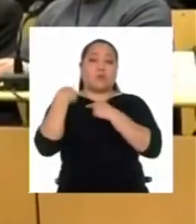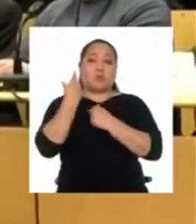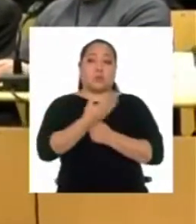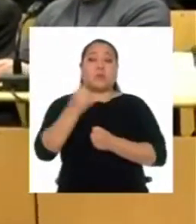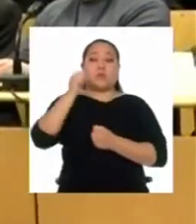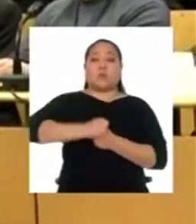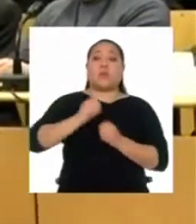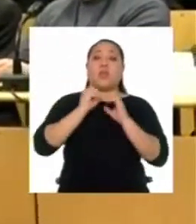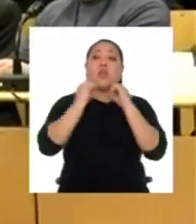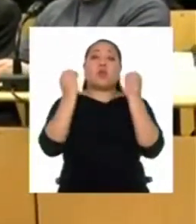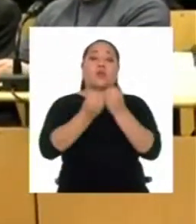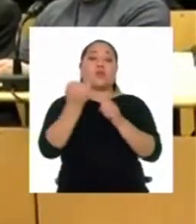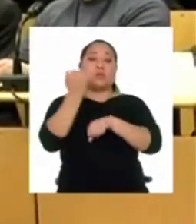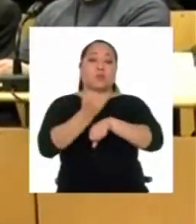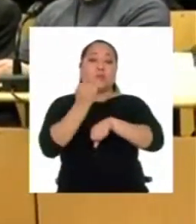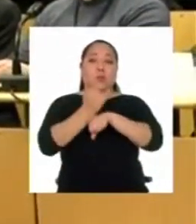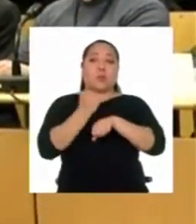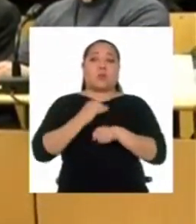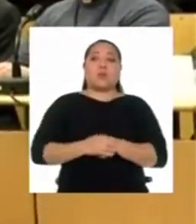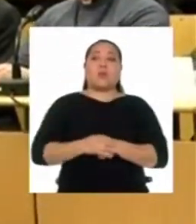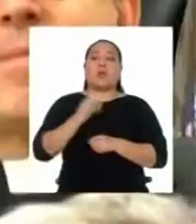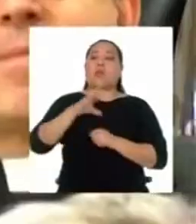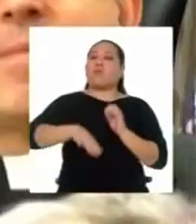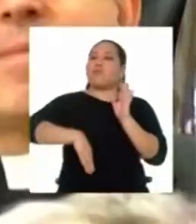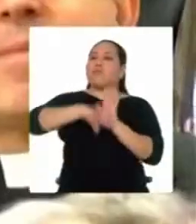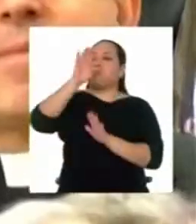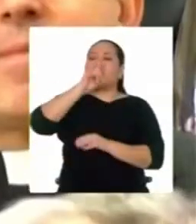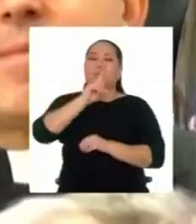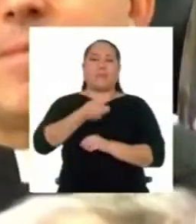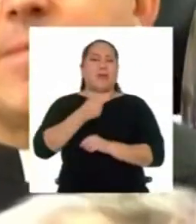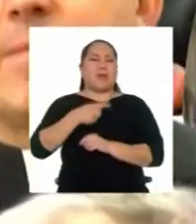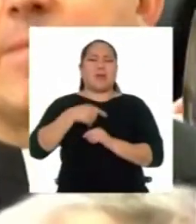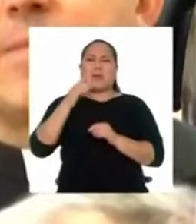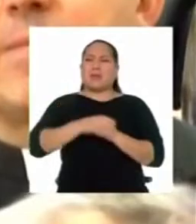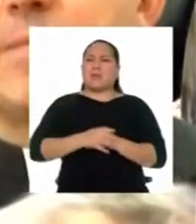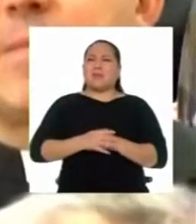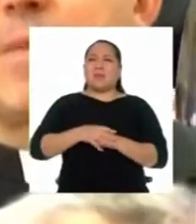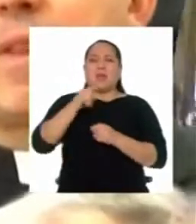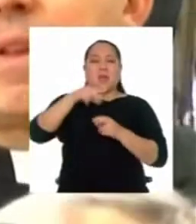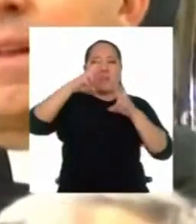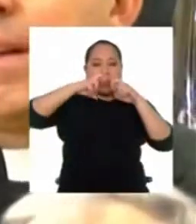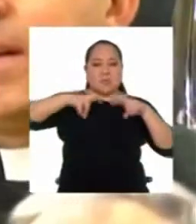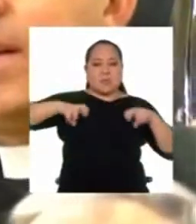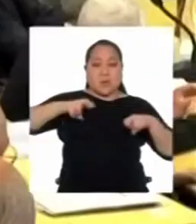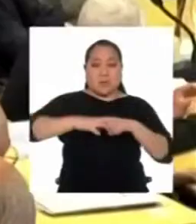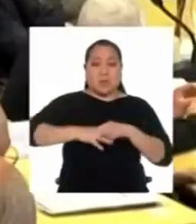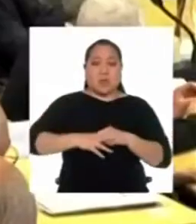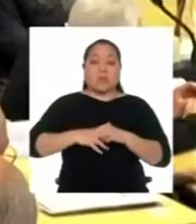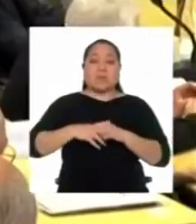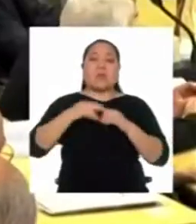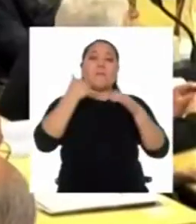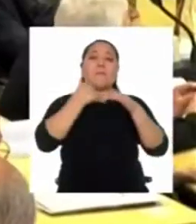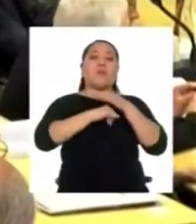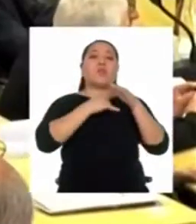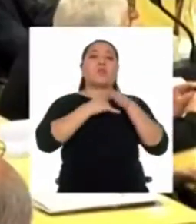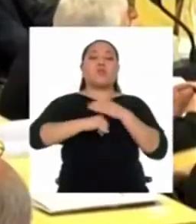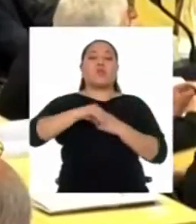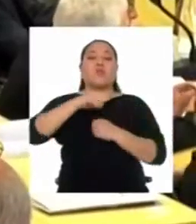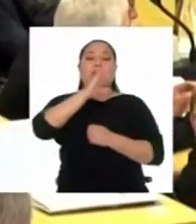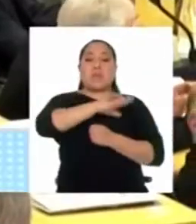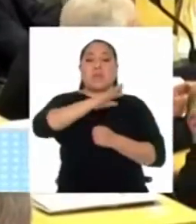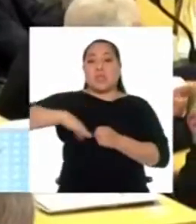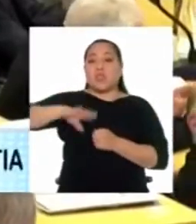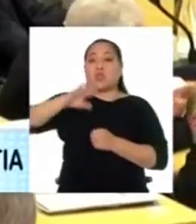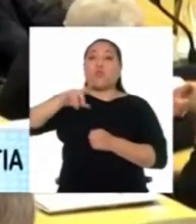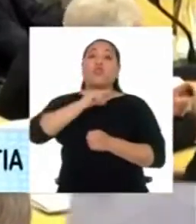responsabilidad institucional de la Iglesia en los miles de casos de pedofilia cometidos por sus miembros al permitir que se volvieran sistémicos.